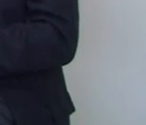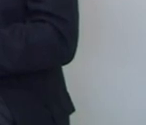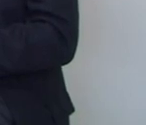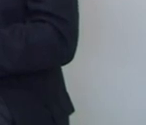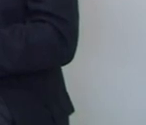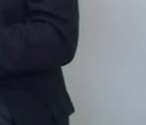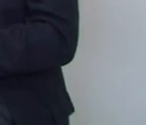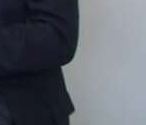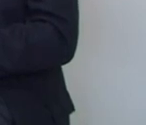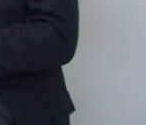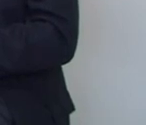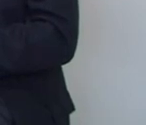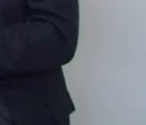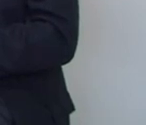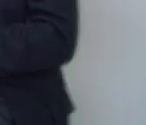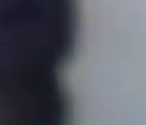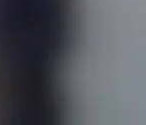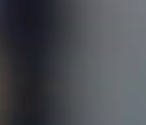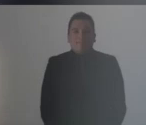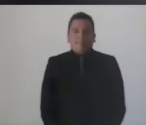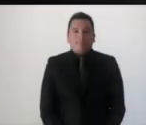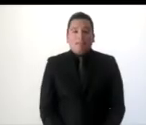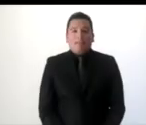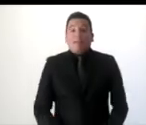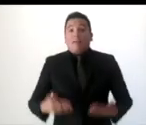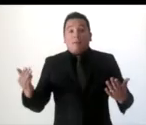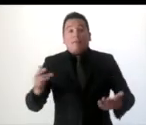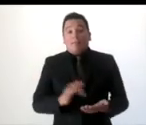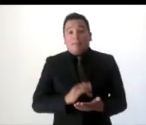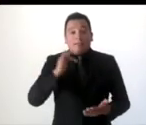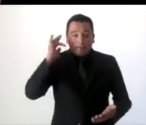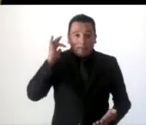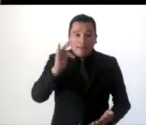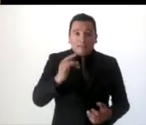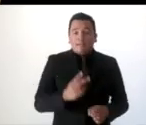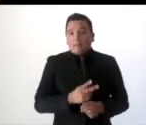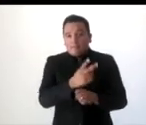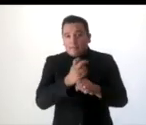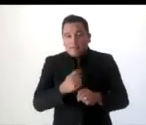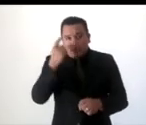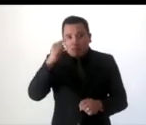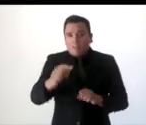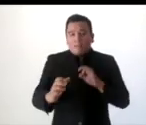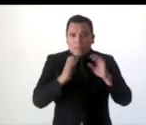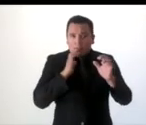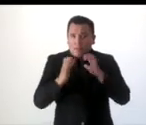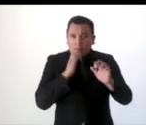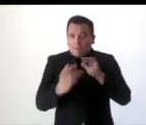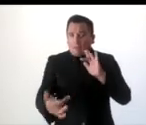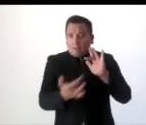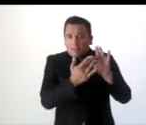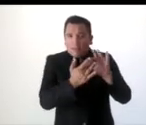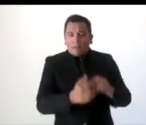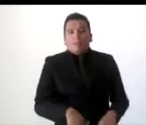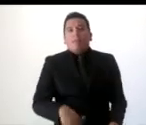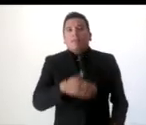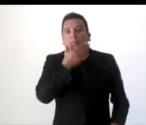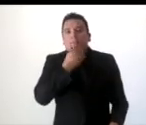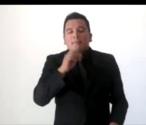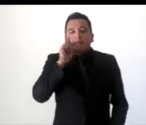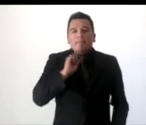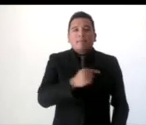luego, nos despedimos y los vemos la siguiente emisión. Gracias. Les queremos agradecer y les queremos invitar, amigos, para que se comuniquen con nosotros.